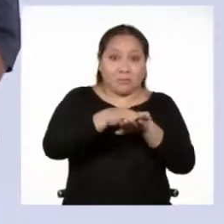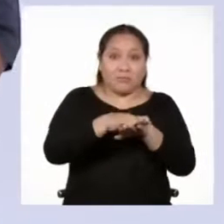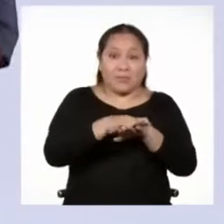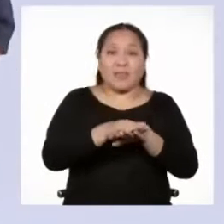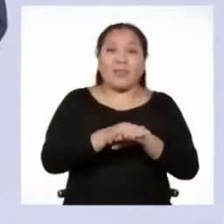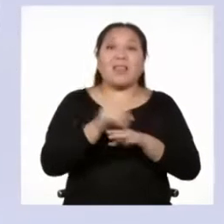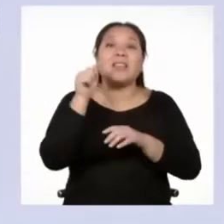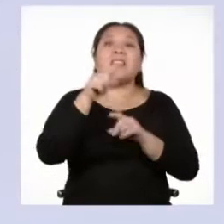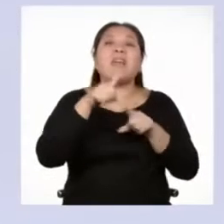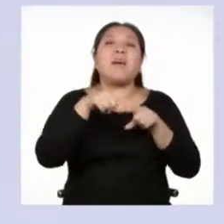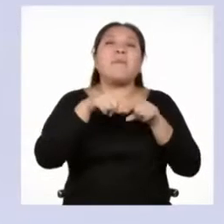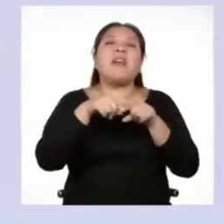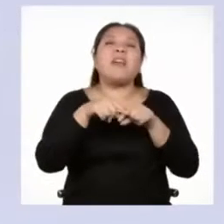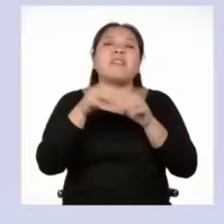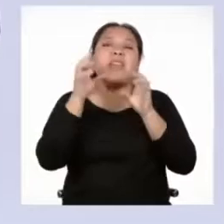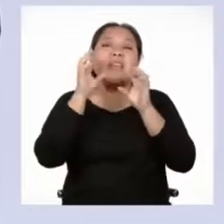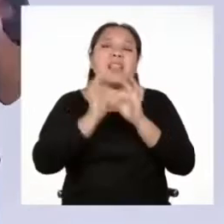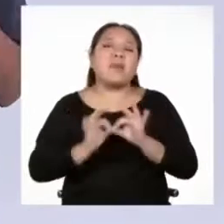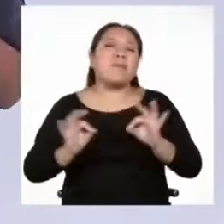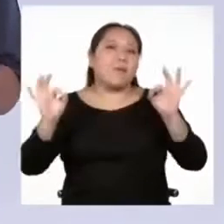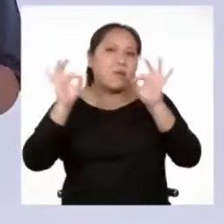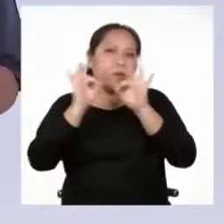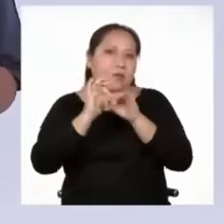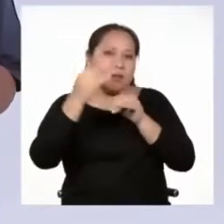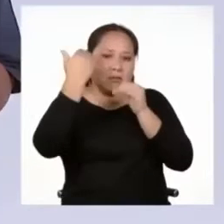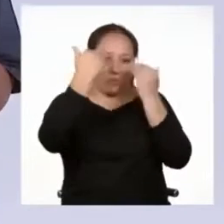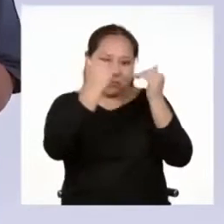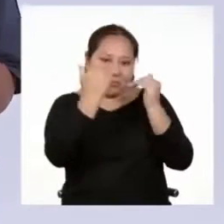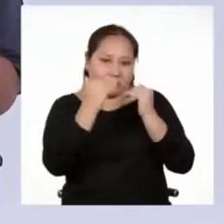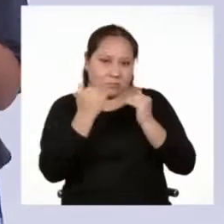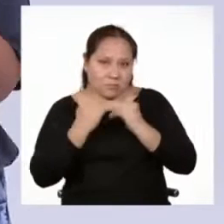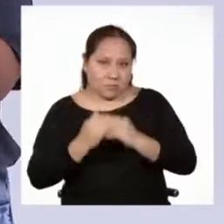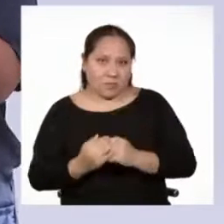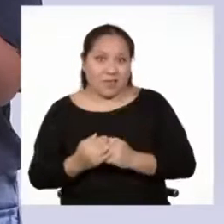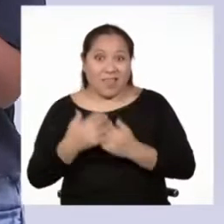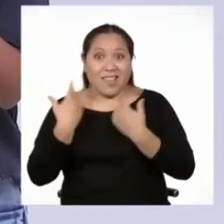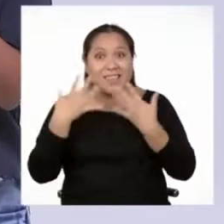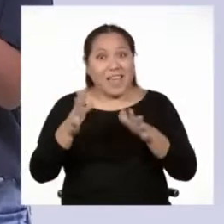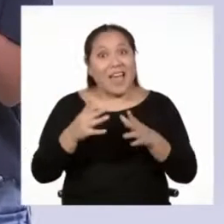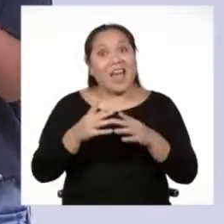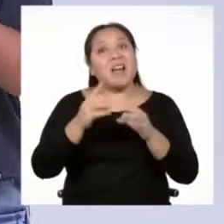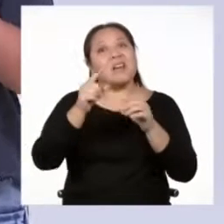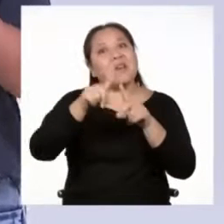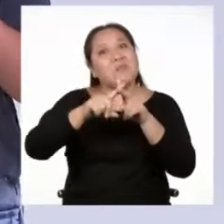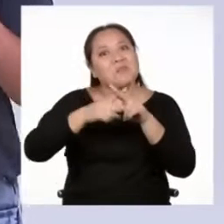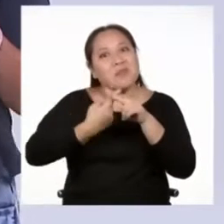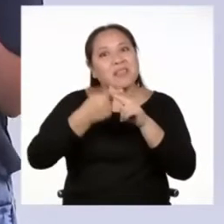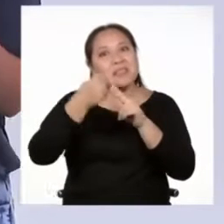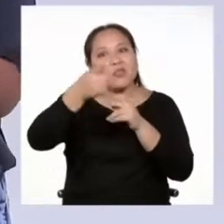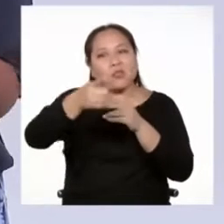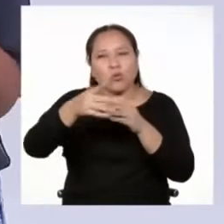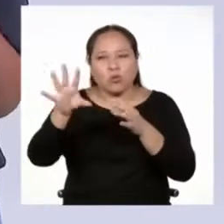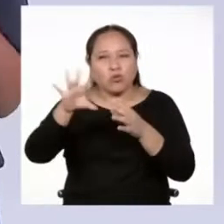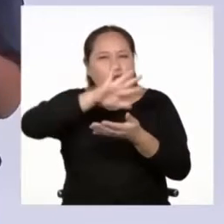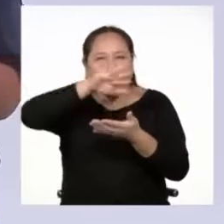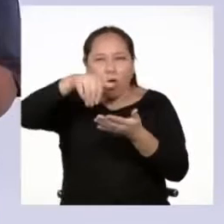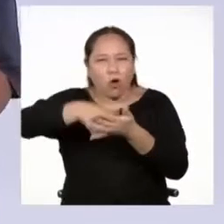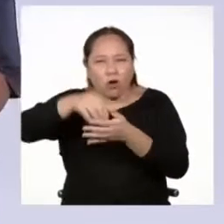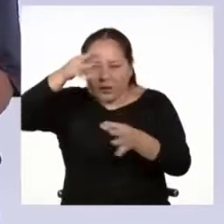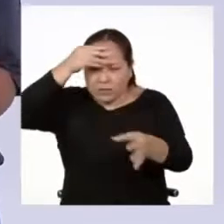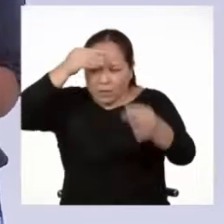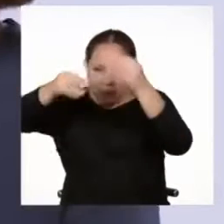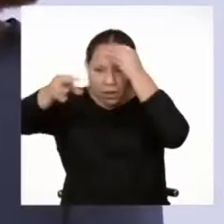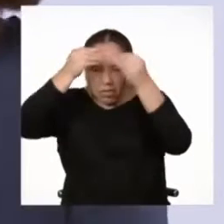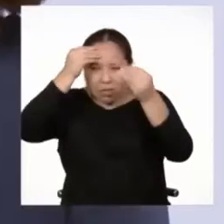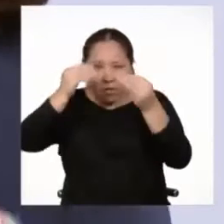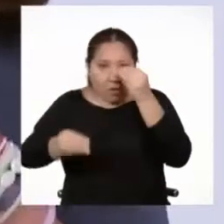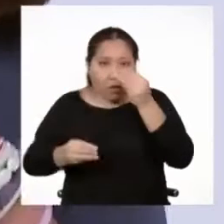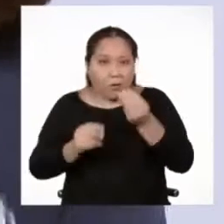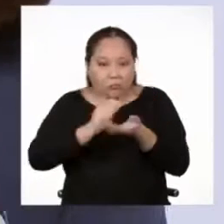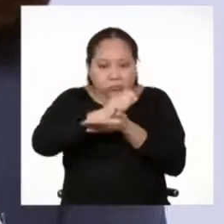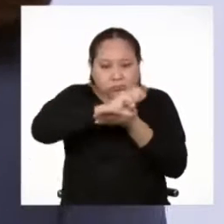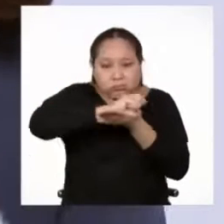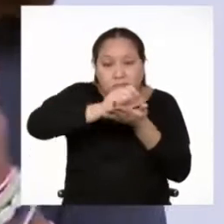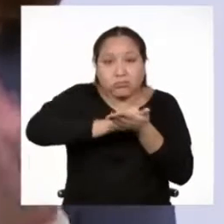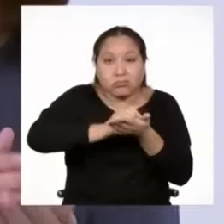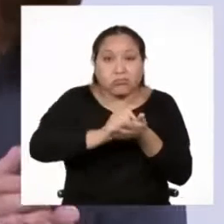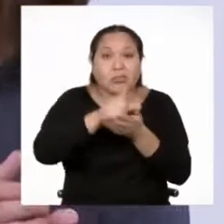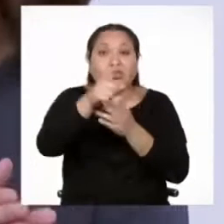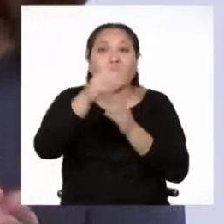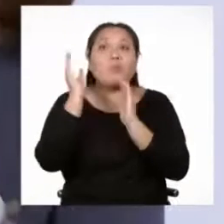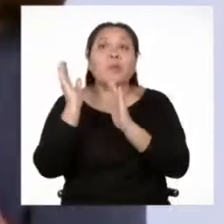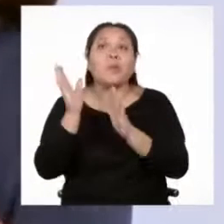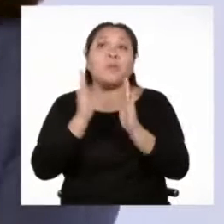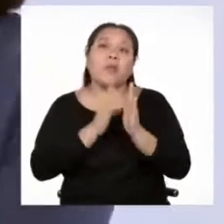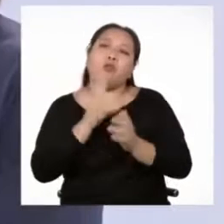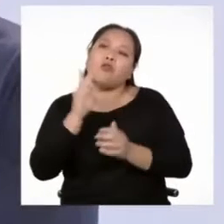importancia, como ya hemos visto en el video. Ahora te invitamos a que pongas en juego todo lo que has aprendido con los 3 videos que has visto. Que elabores